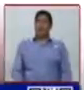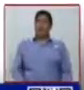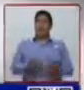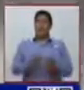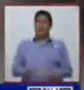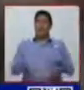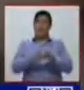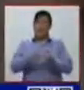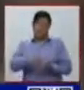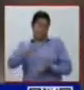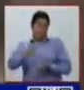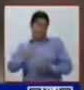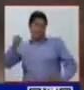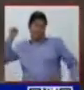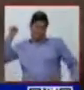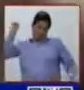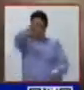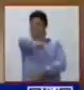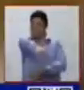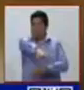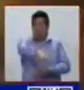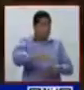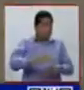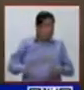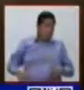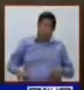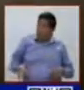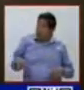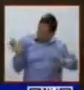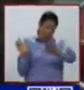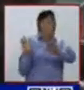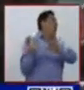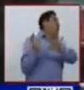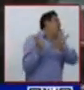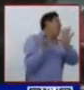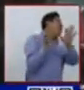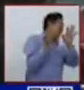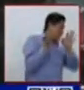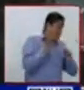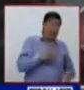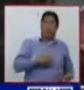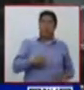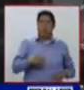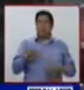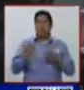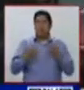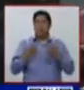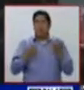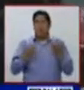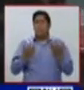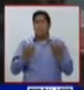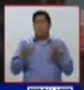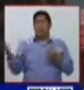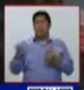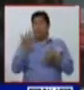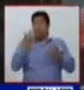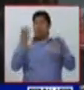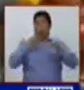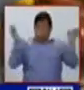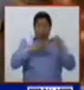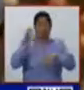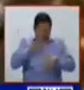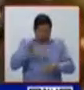Votó, todos los del último nos estaban empujando a la fuerza. Lanzaron humo y dijeron humo, humo, no sé, se amontonaron